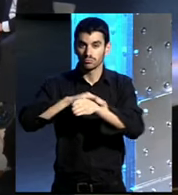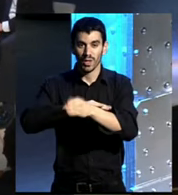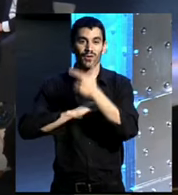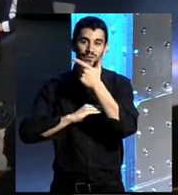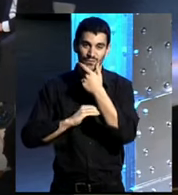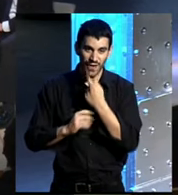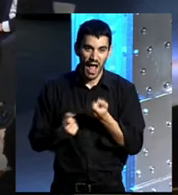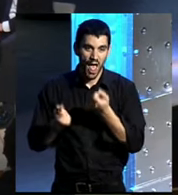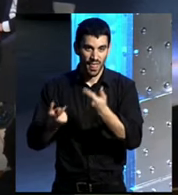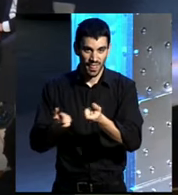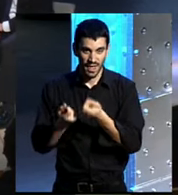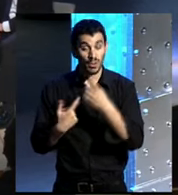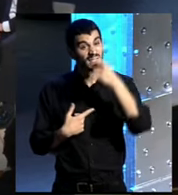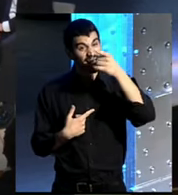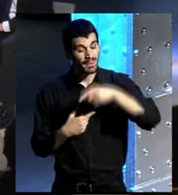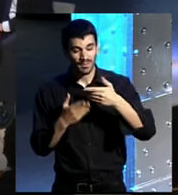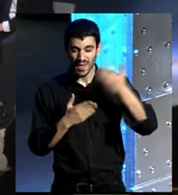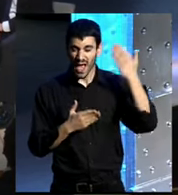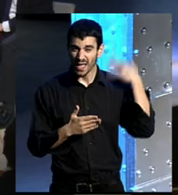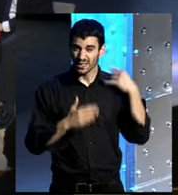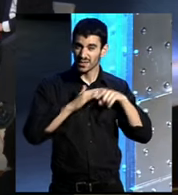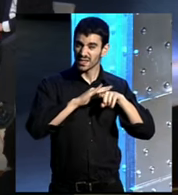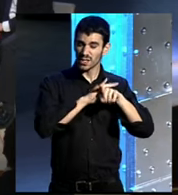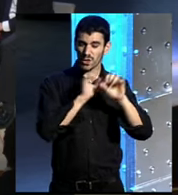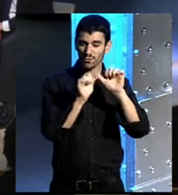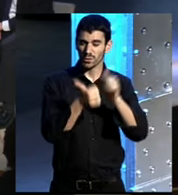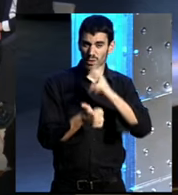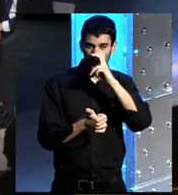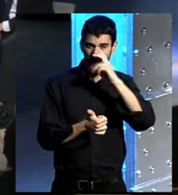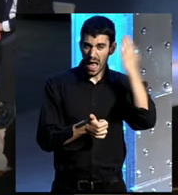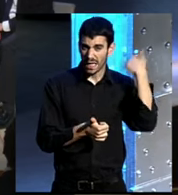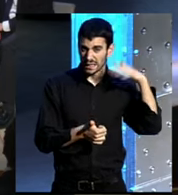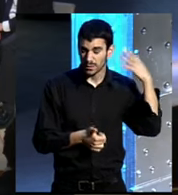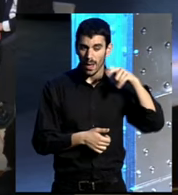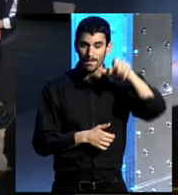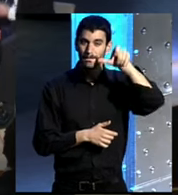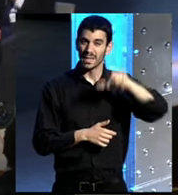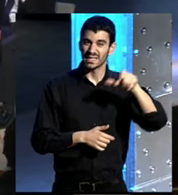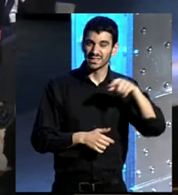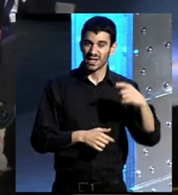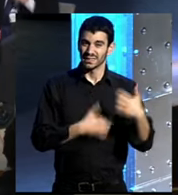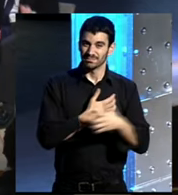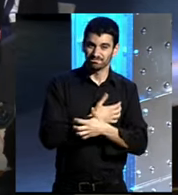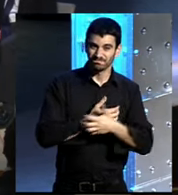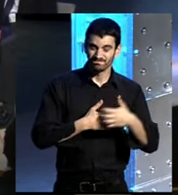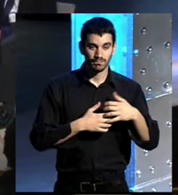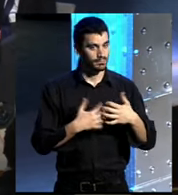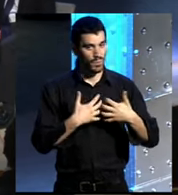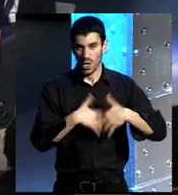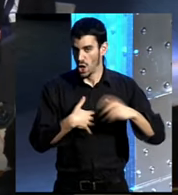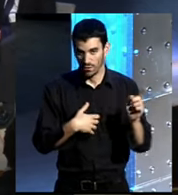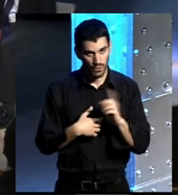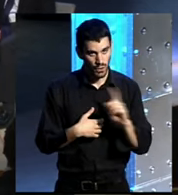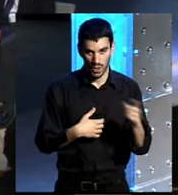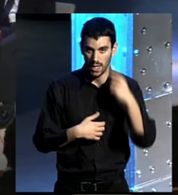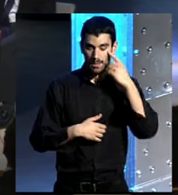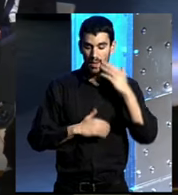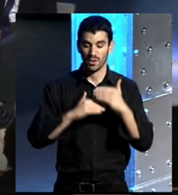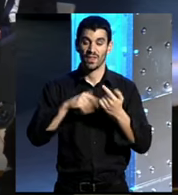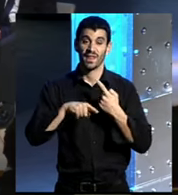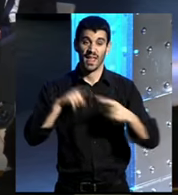modelo de desarrollo tradicional de los más desfavorecidos no funciona. Cada vez la brecha es mayor.